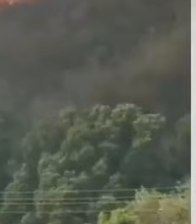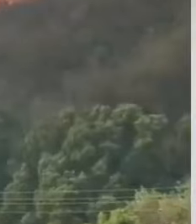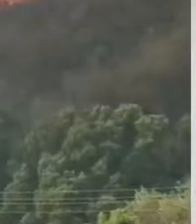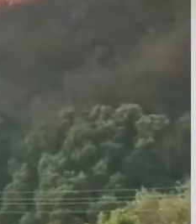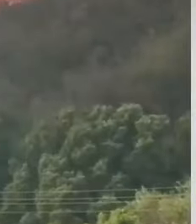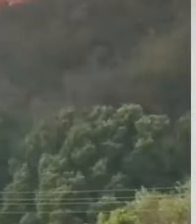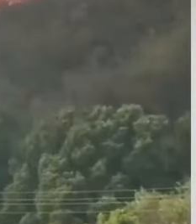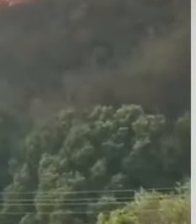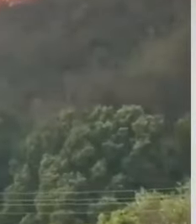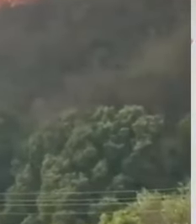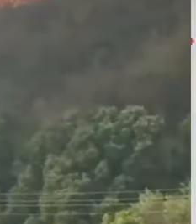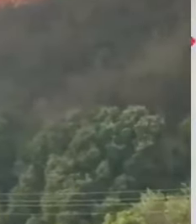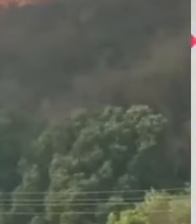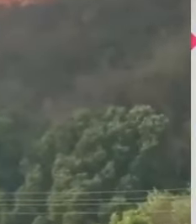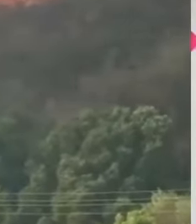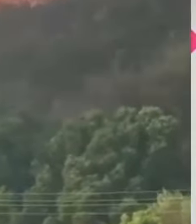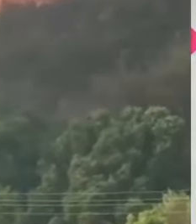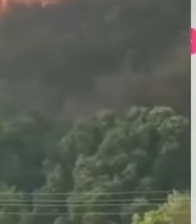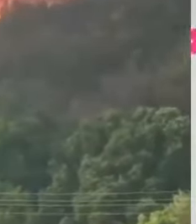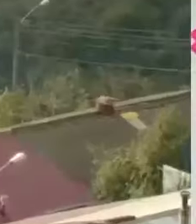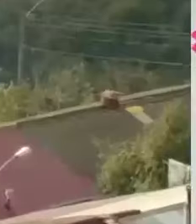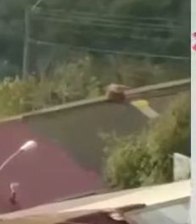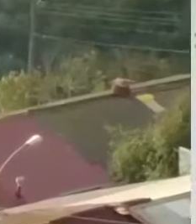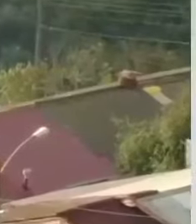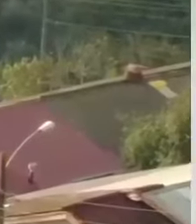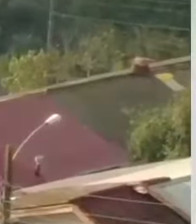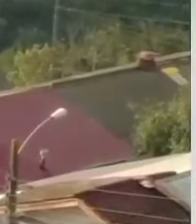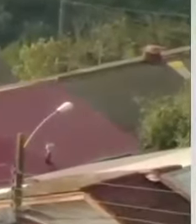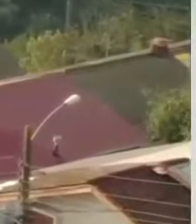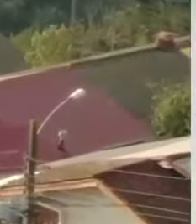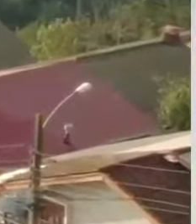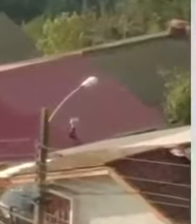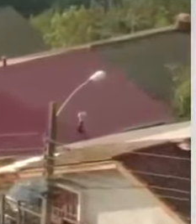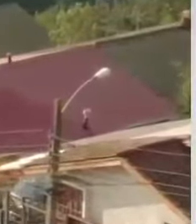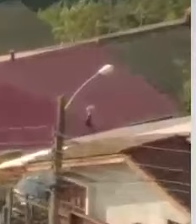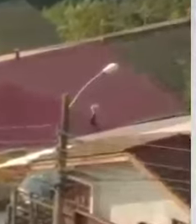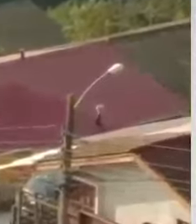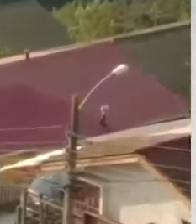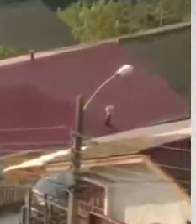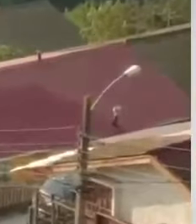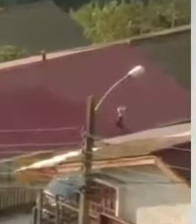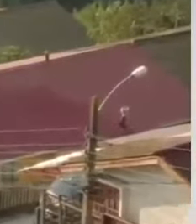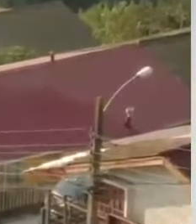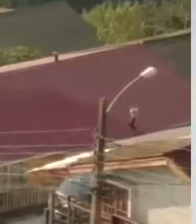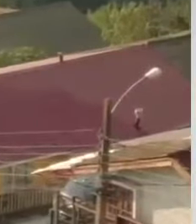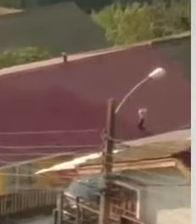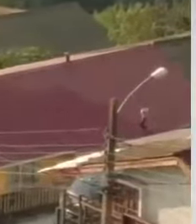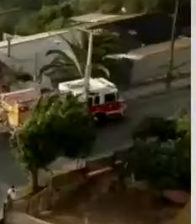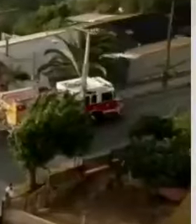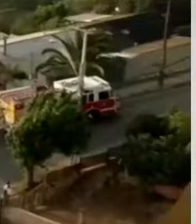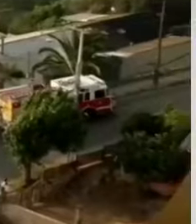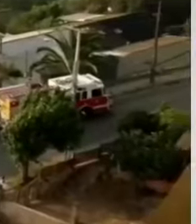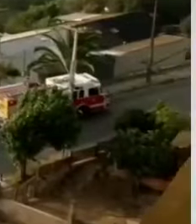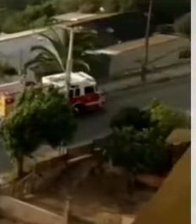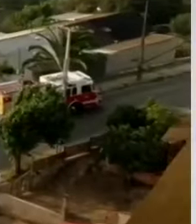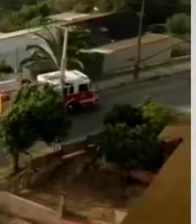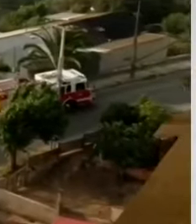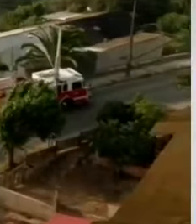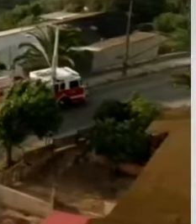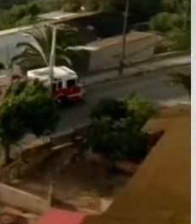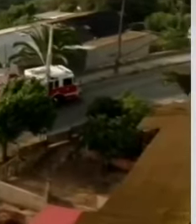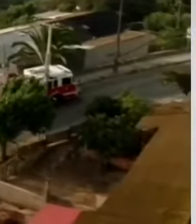existía Comité de Ayudas Tempranas. Esto parte del aprendizaje del Estado en materia de emergencias. Nosotros